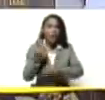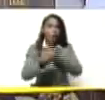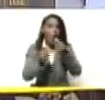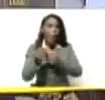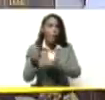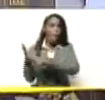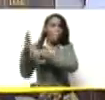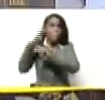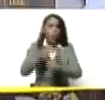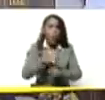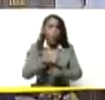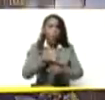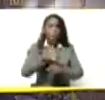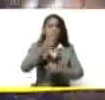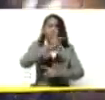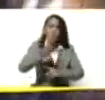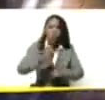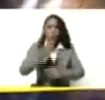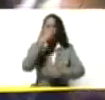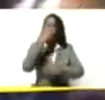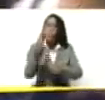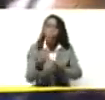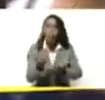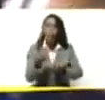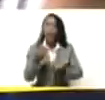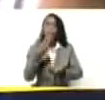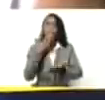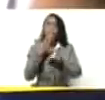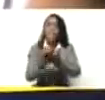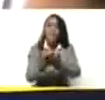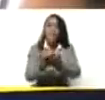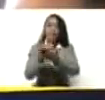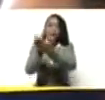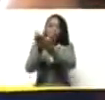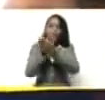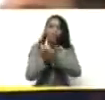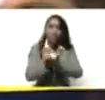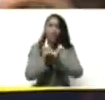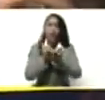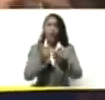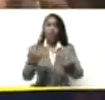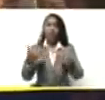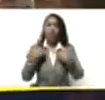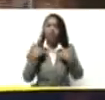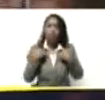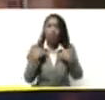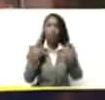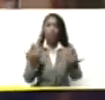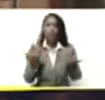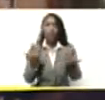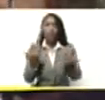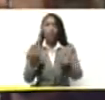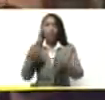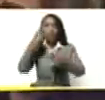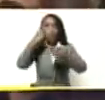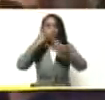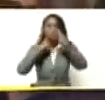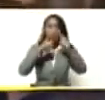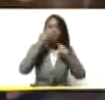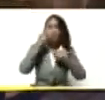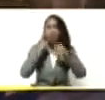vicepresidente de economía por los presidentes de la banca pública del banco de venezuela